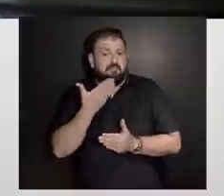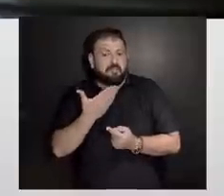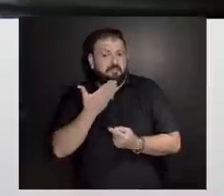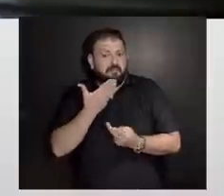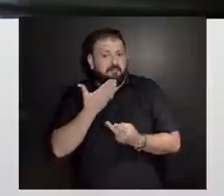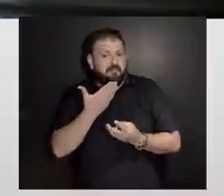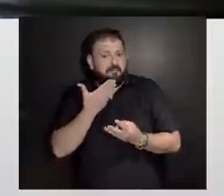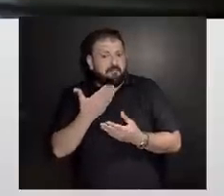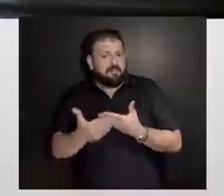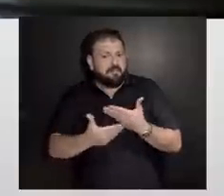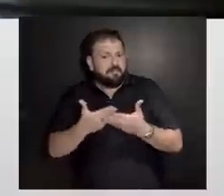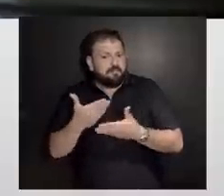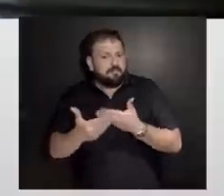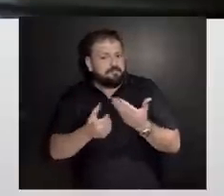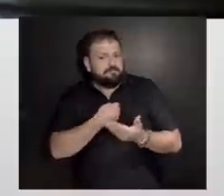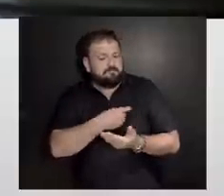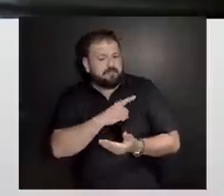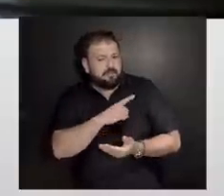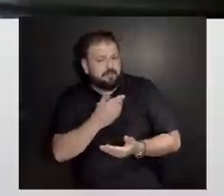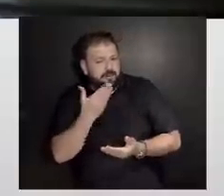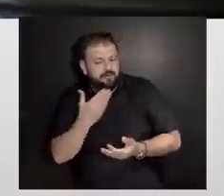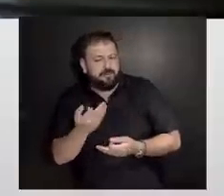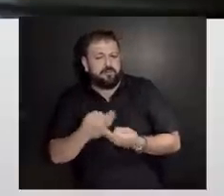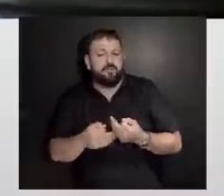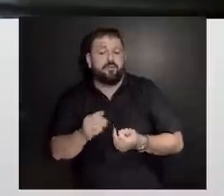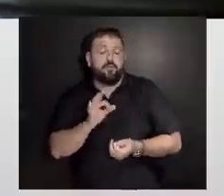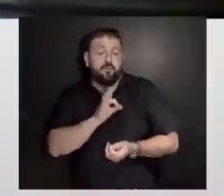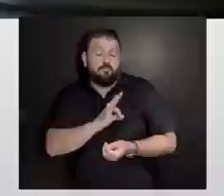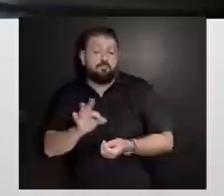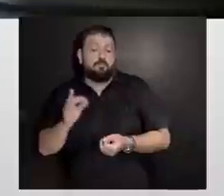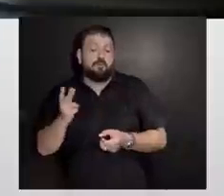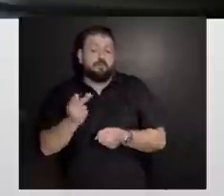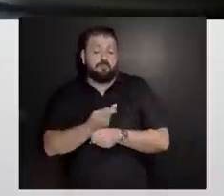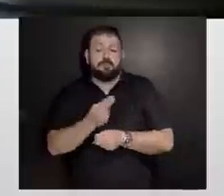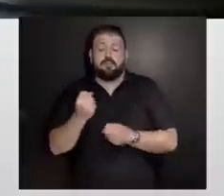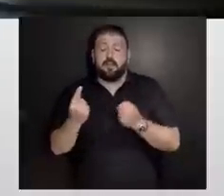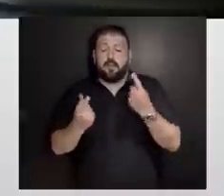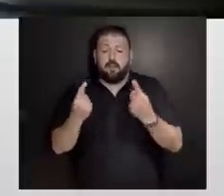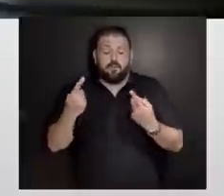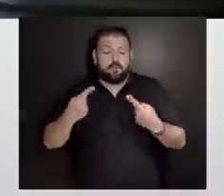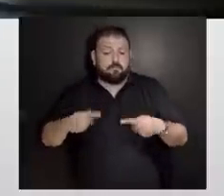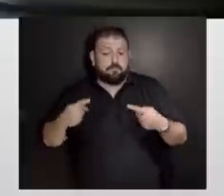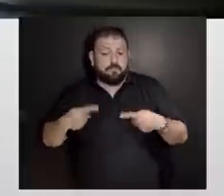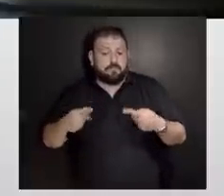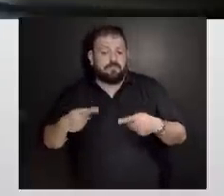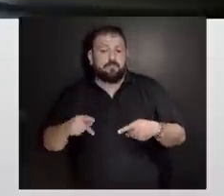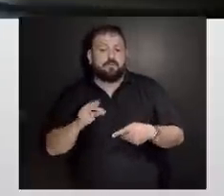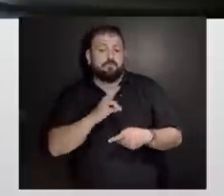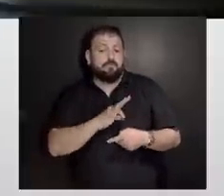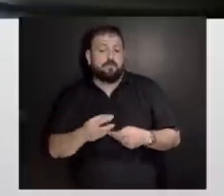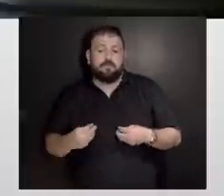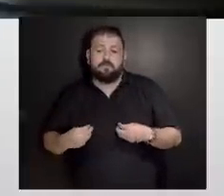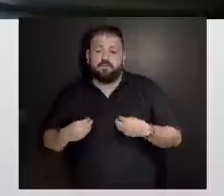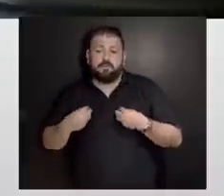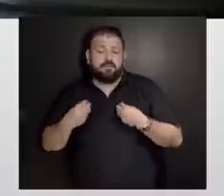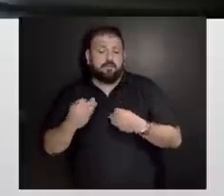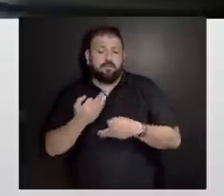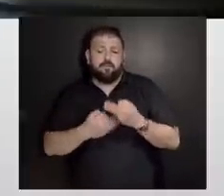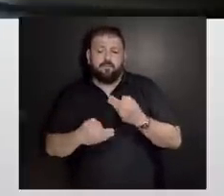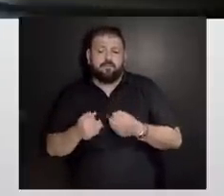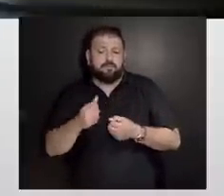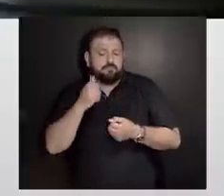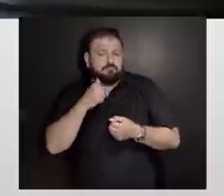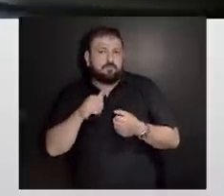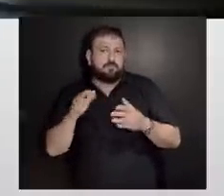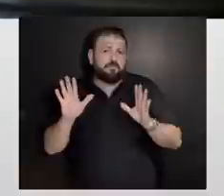nos dio una lectura menor a este valor, o también ocurre que hay personas que se la viven como en picos de glucosas, es decir, que